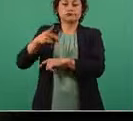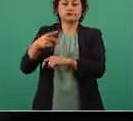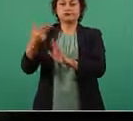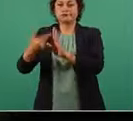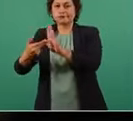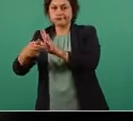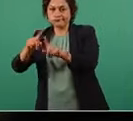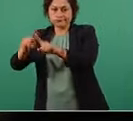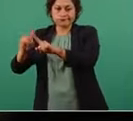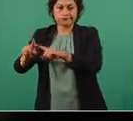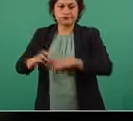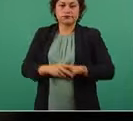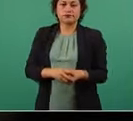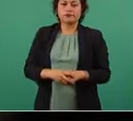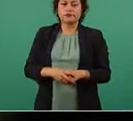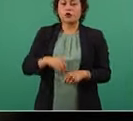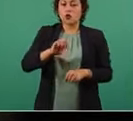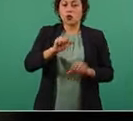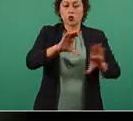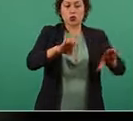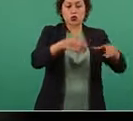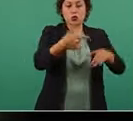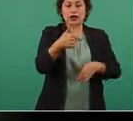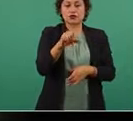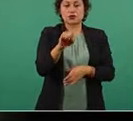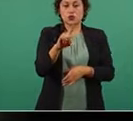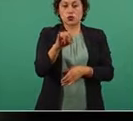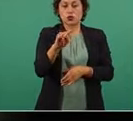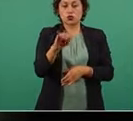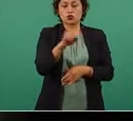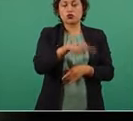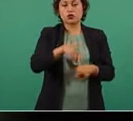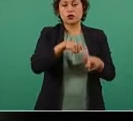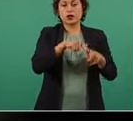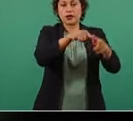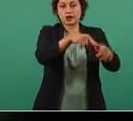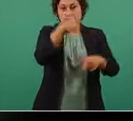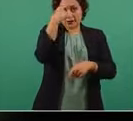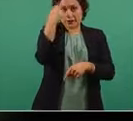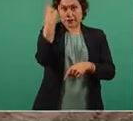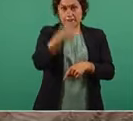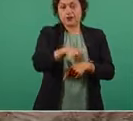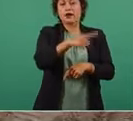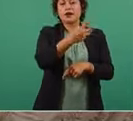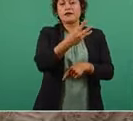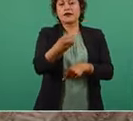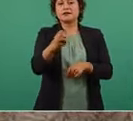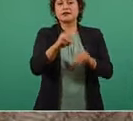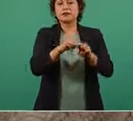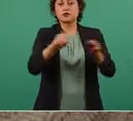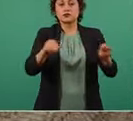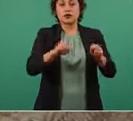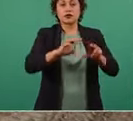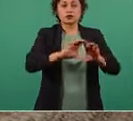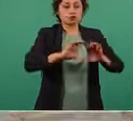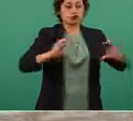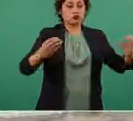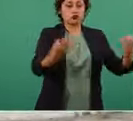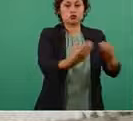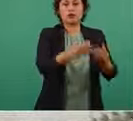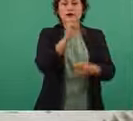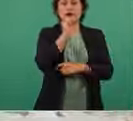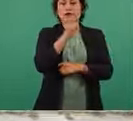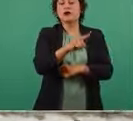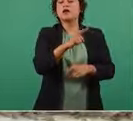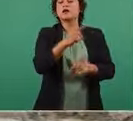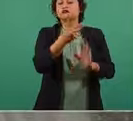En el gasoducto se realizan trabajos de soldadura en línea regular de pera de lanzamiento con 300 metros de tubería y soldadura de tubería para